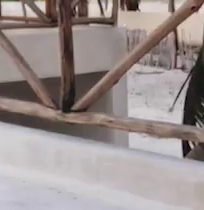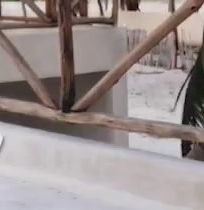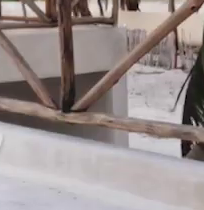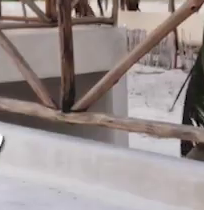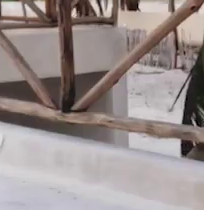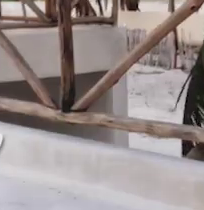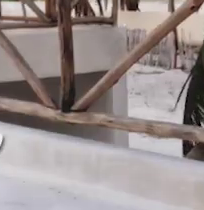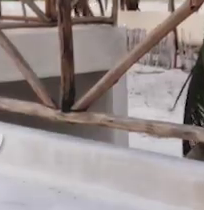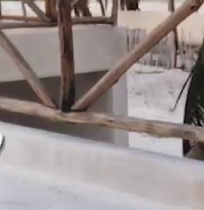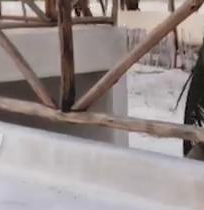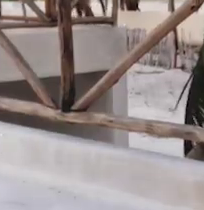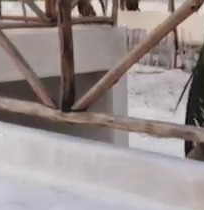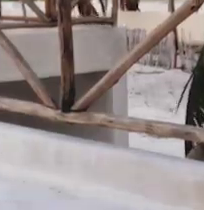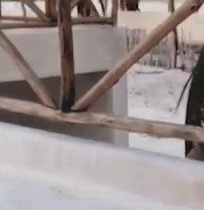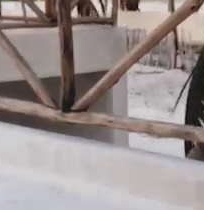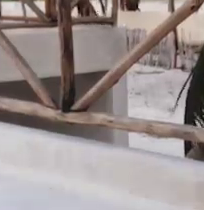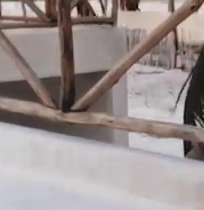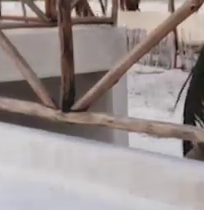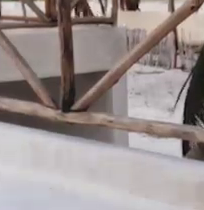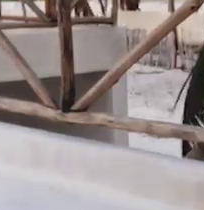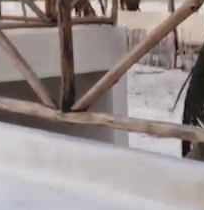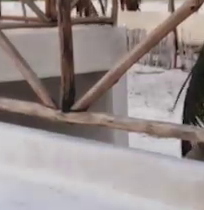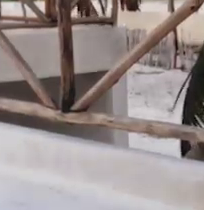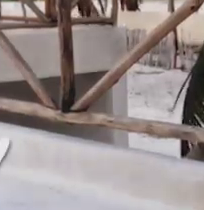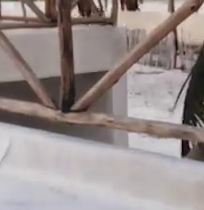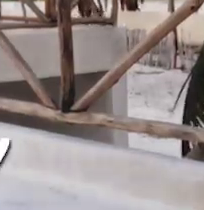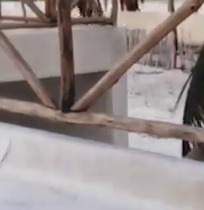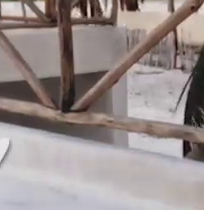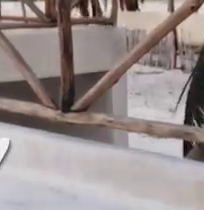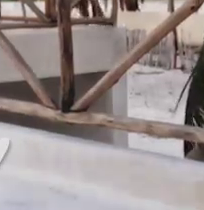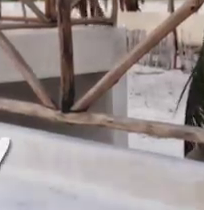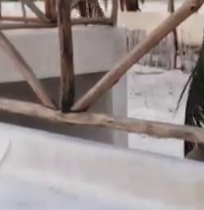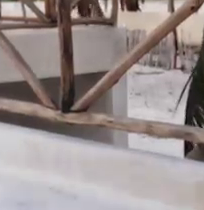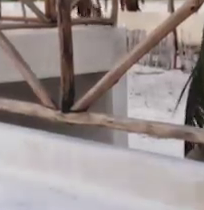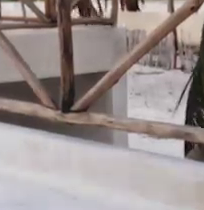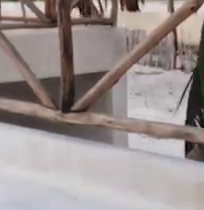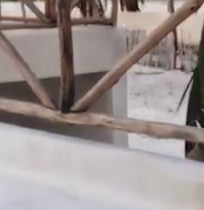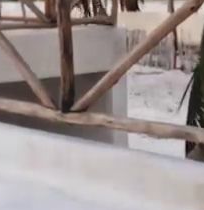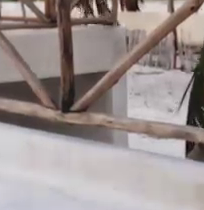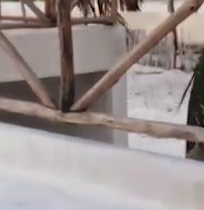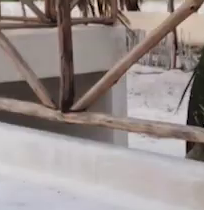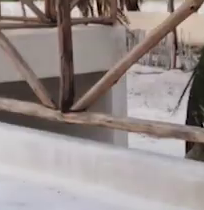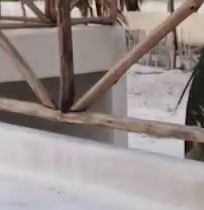Hacia adelante y regresamos al punto. La otra pierna.